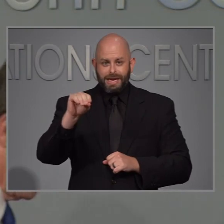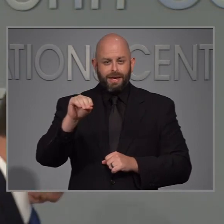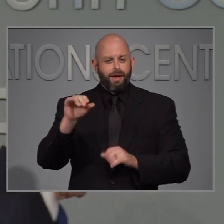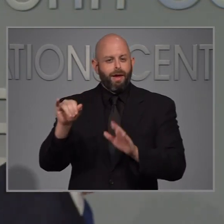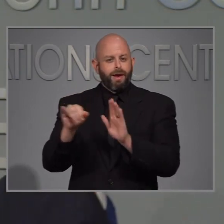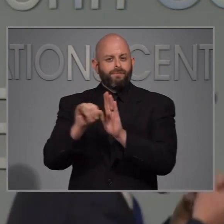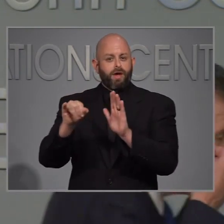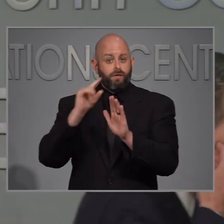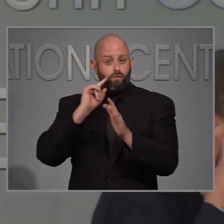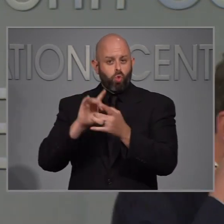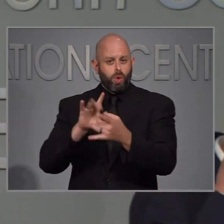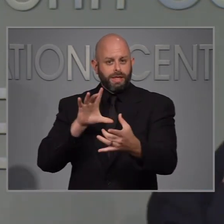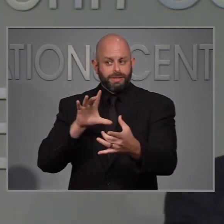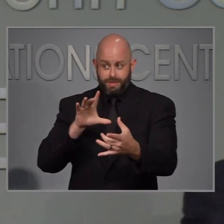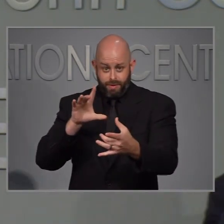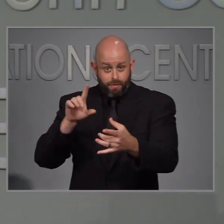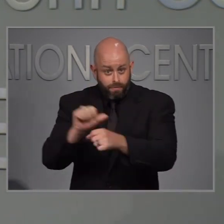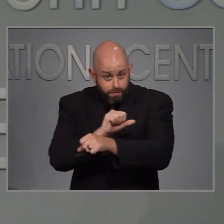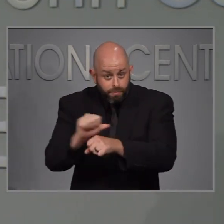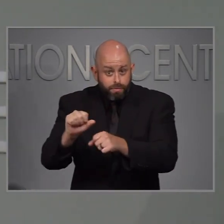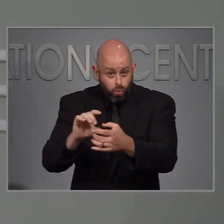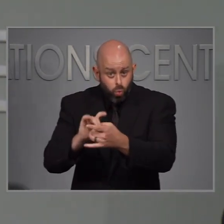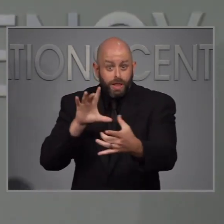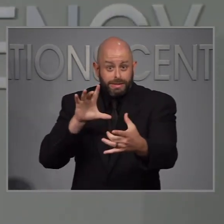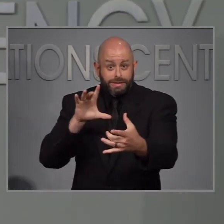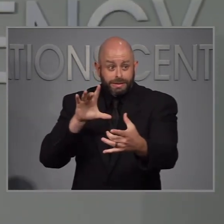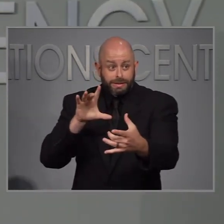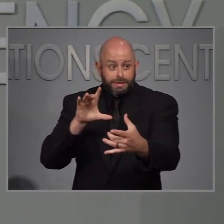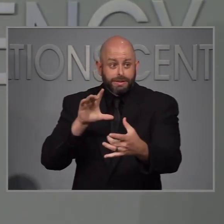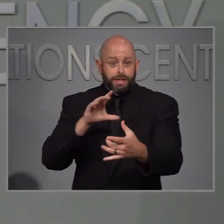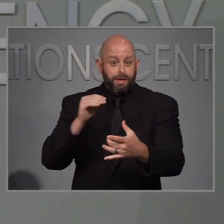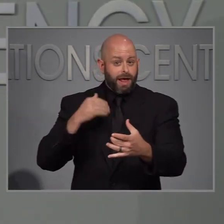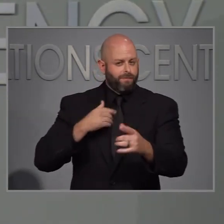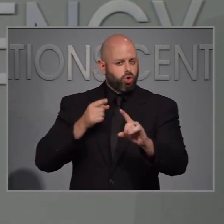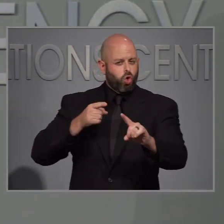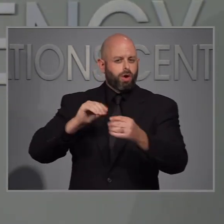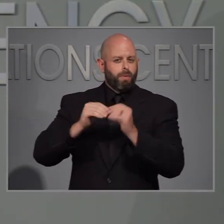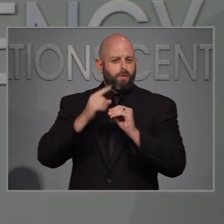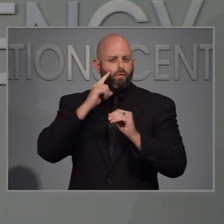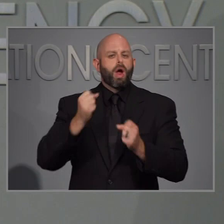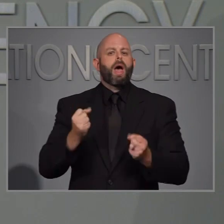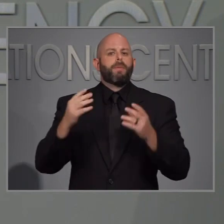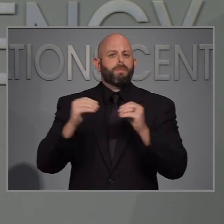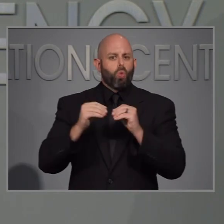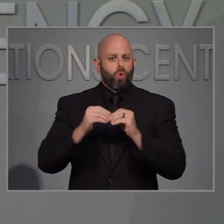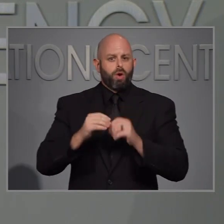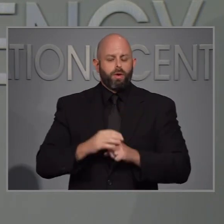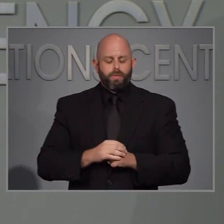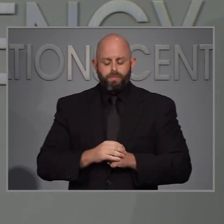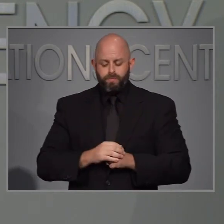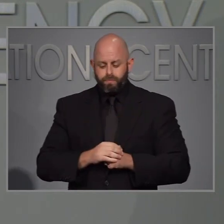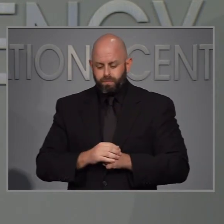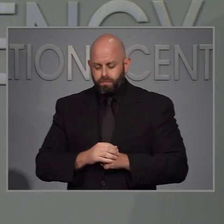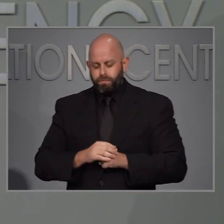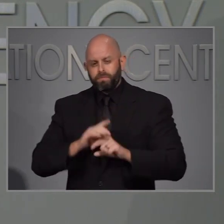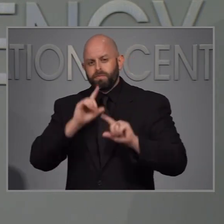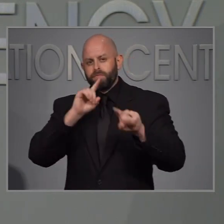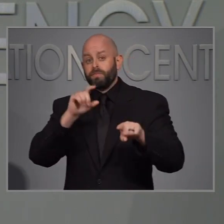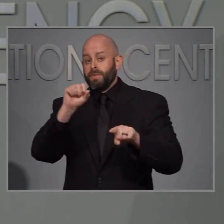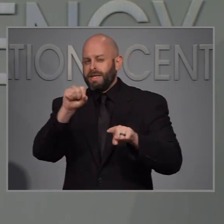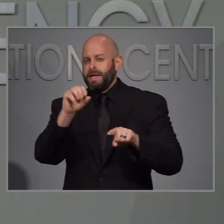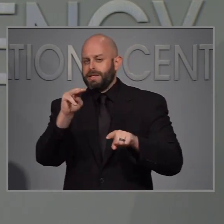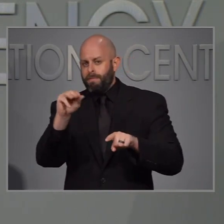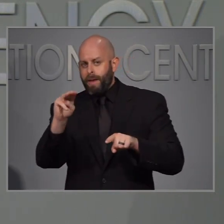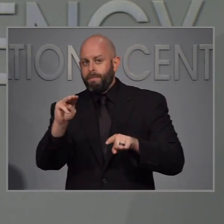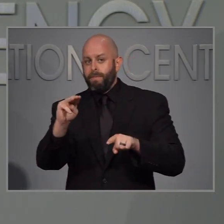380 han sido identificados para que los liberen y ya hicieron, y tienen ustedes un número al que quieren llegar para liberarlos.